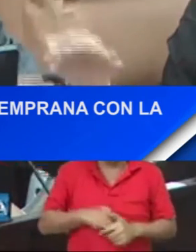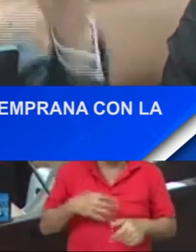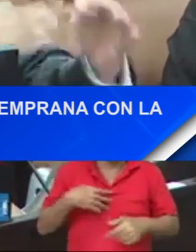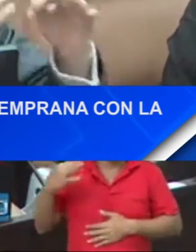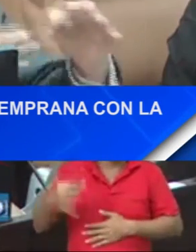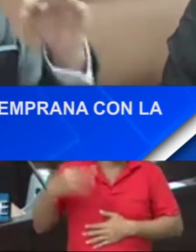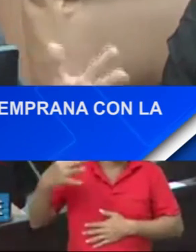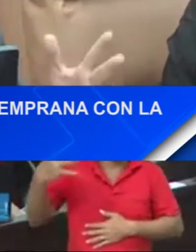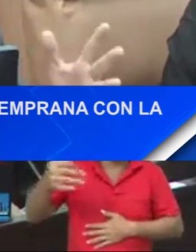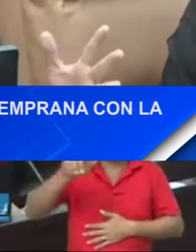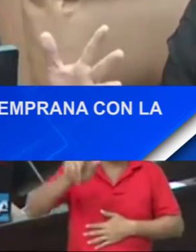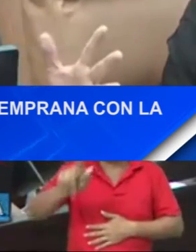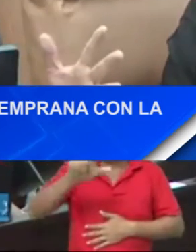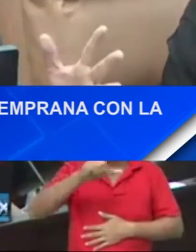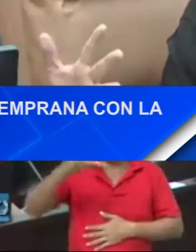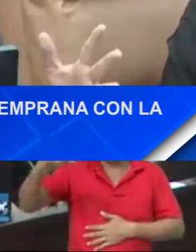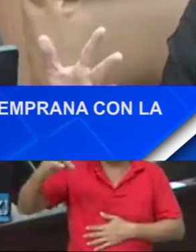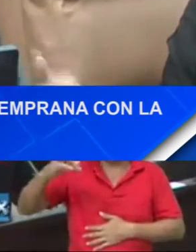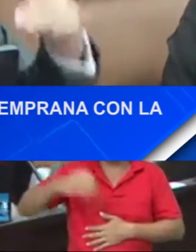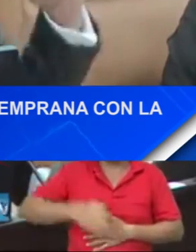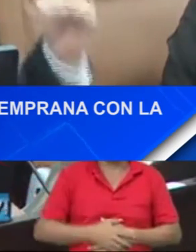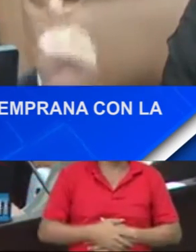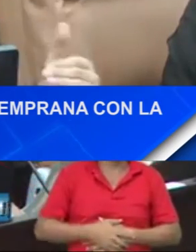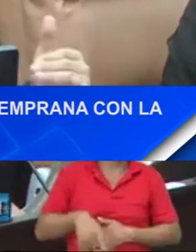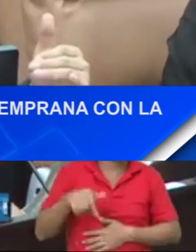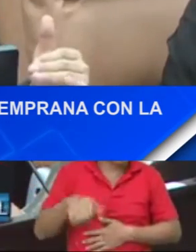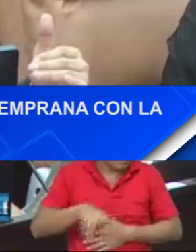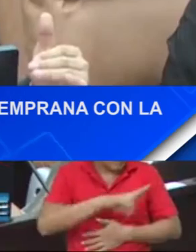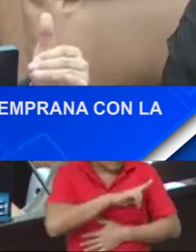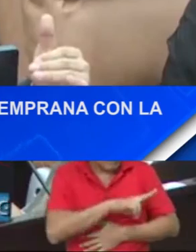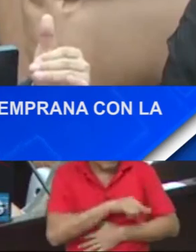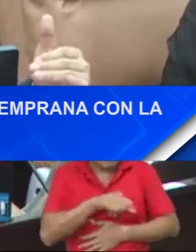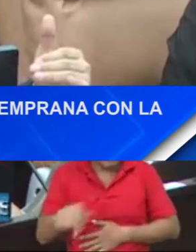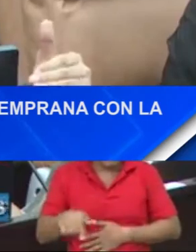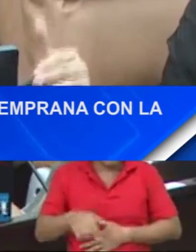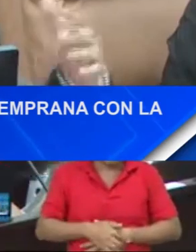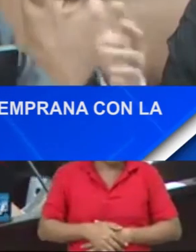un futuro TLC que tiene que estar